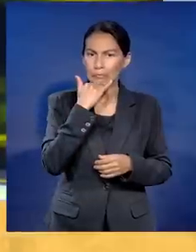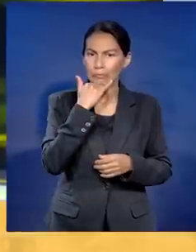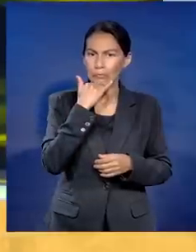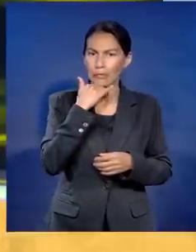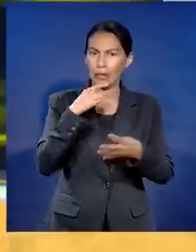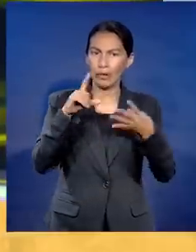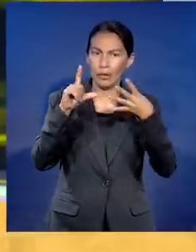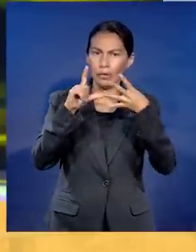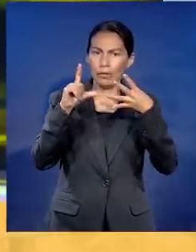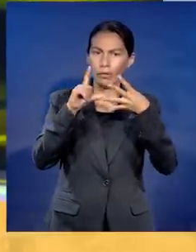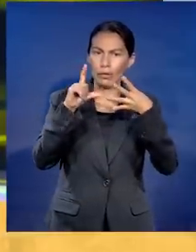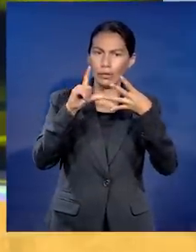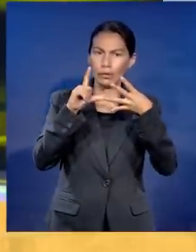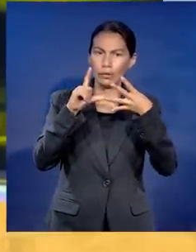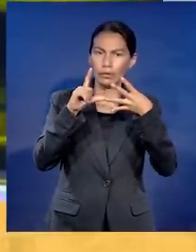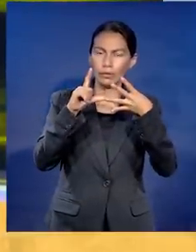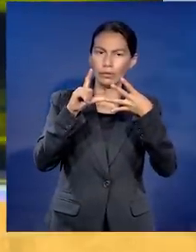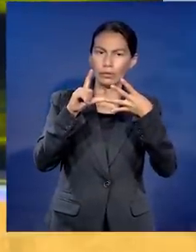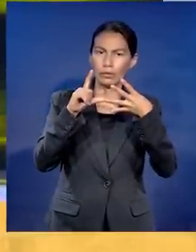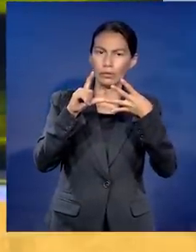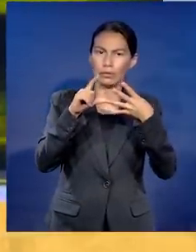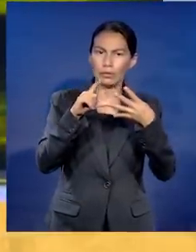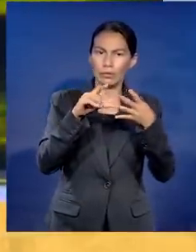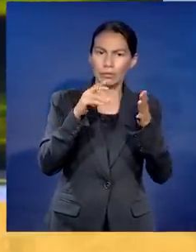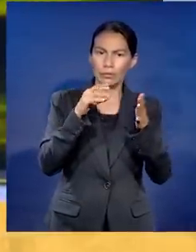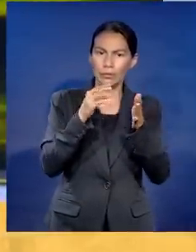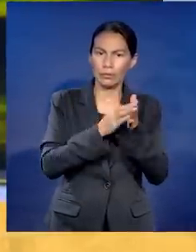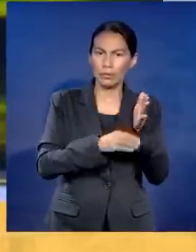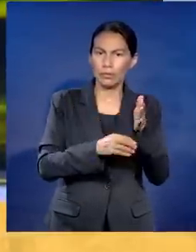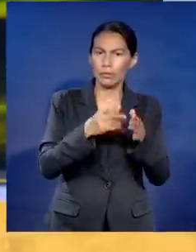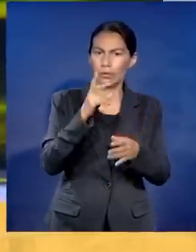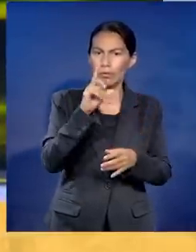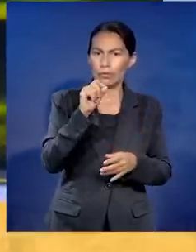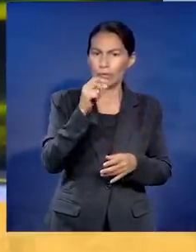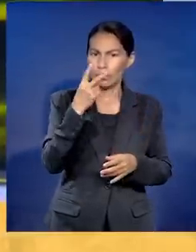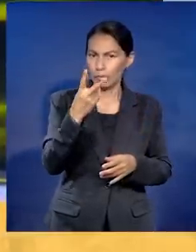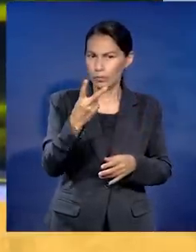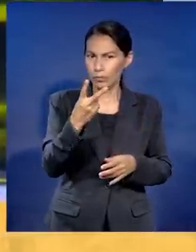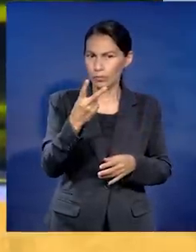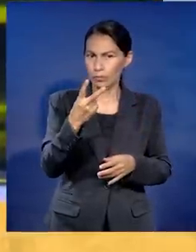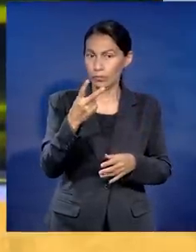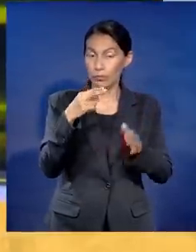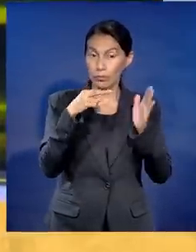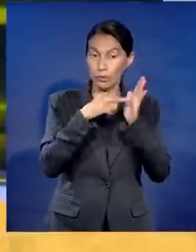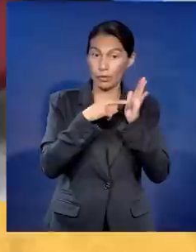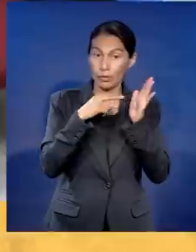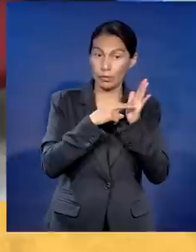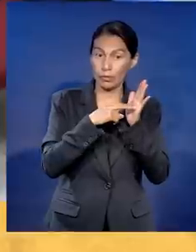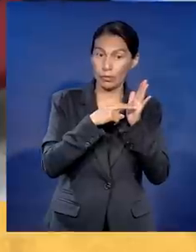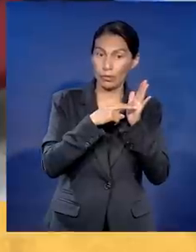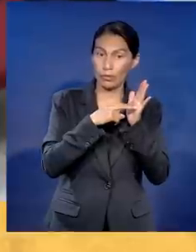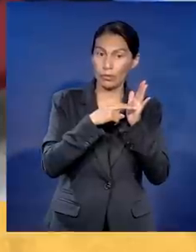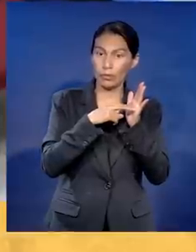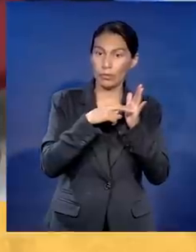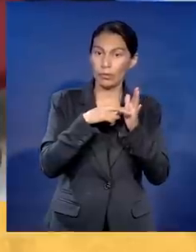Disculpen ustedes, Lucas capítulo 22, a partir del verso 31, no 54, 31.